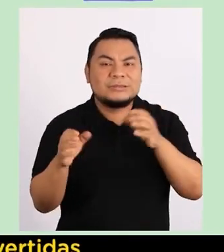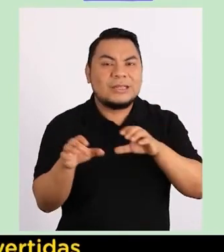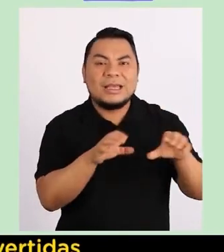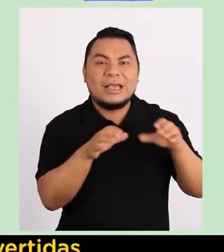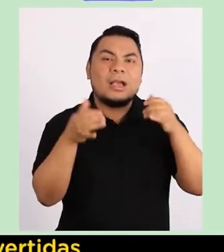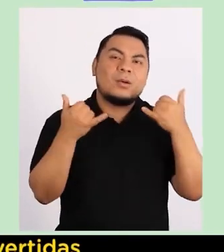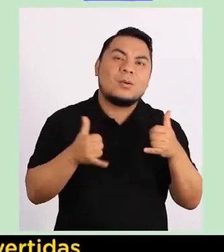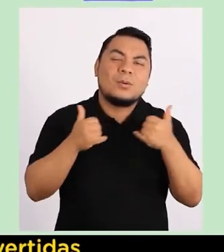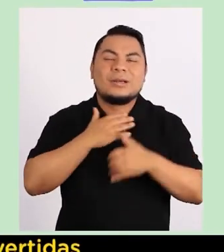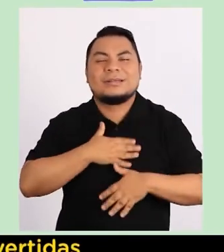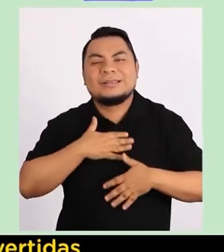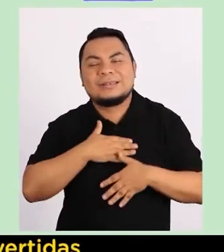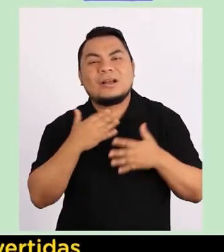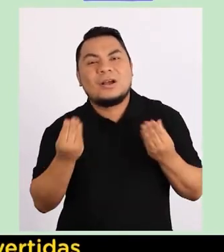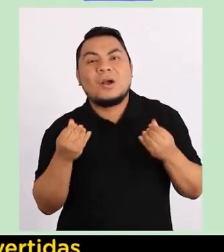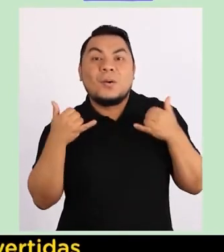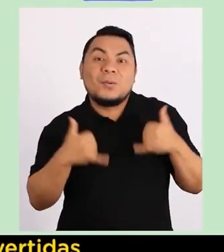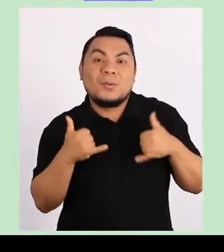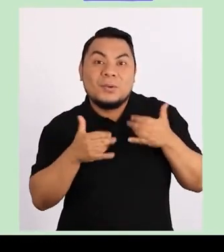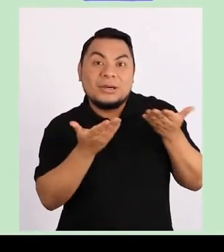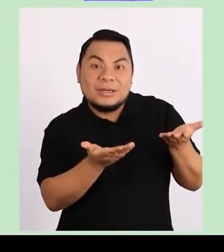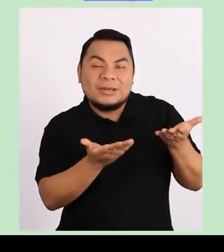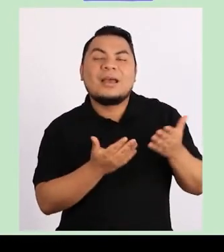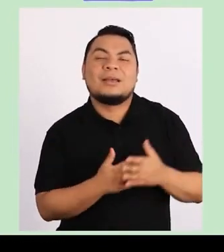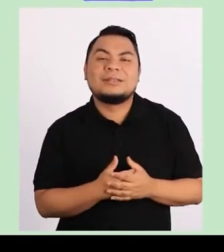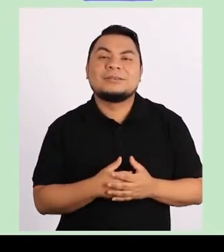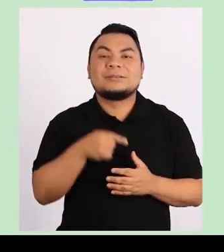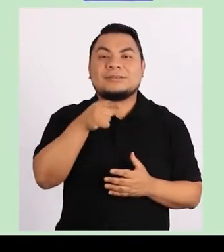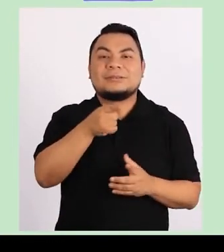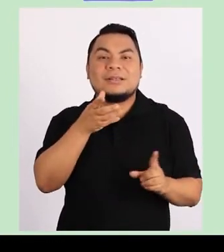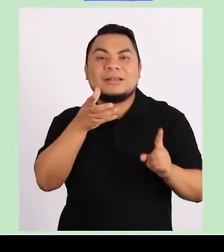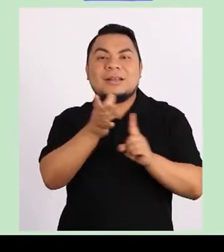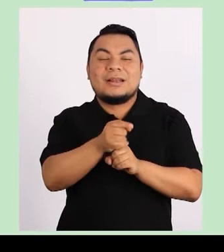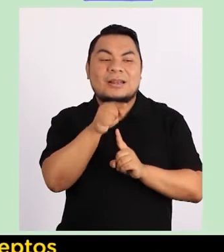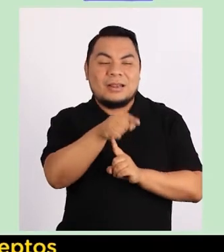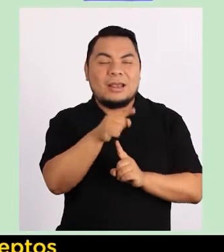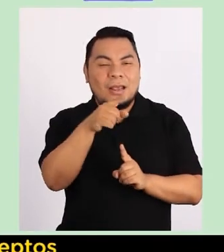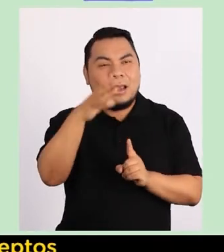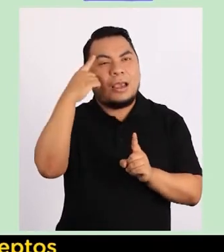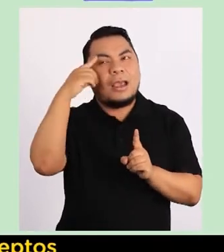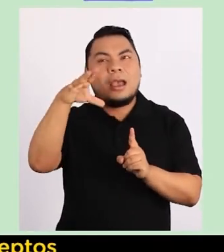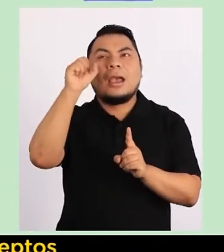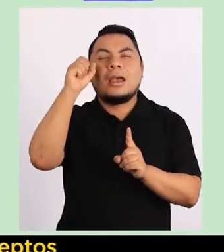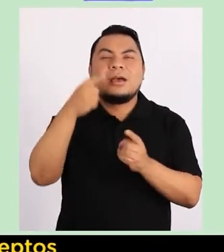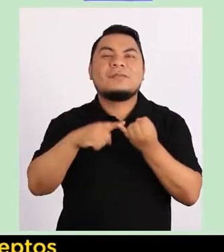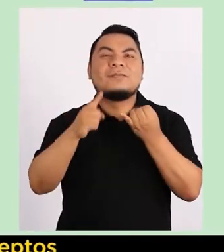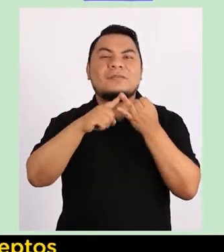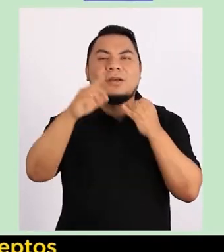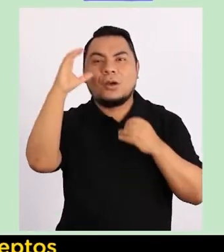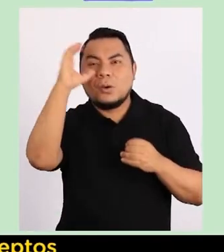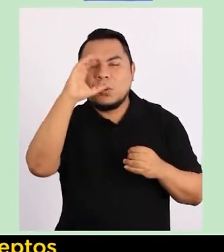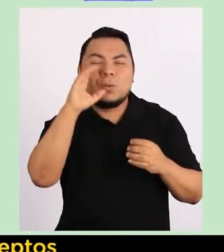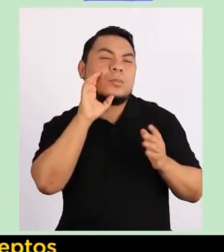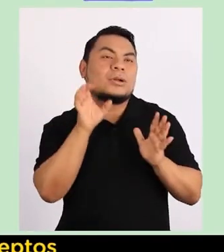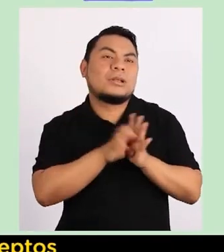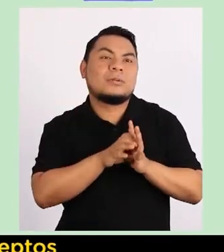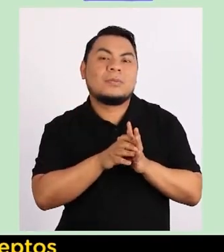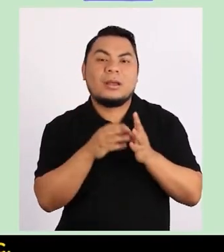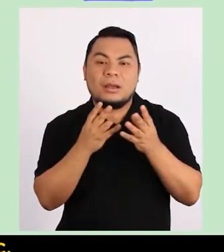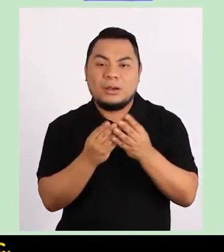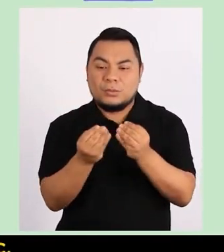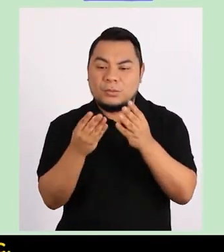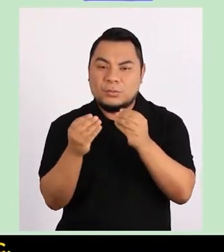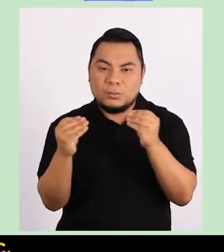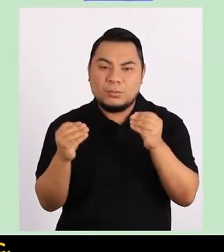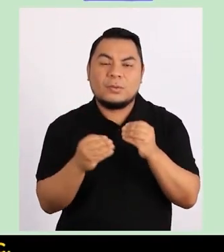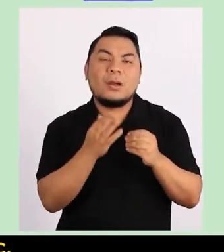de moverse a través de actividades divertidas como el juego, lograrán que descubran diferentes conceptos